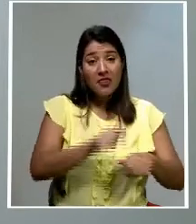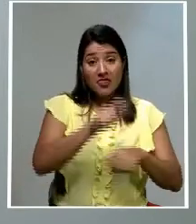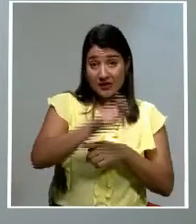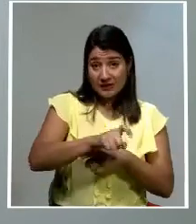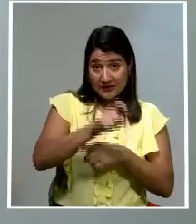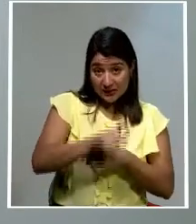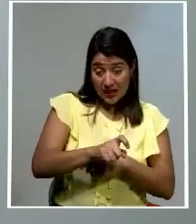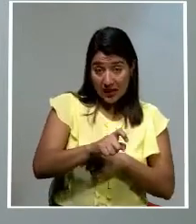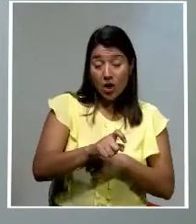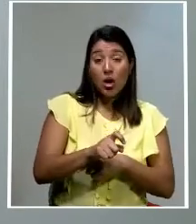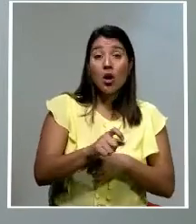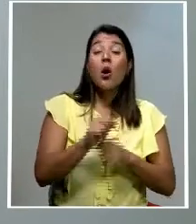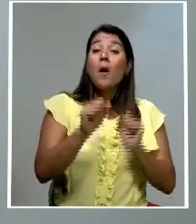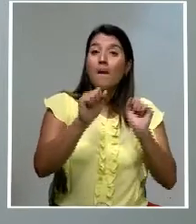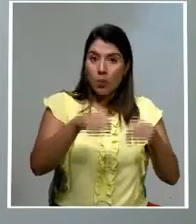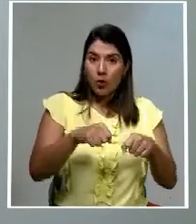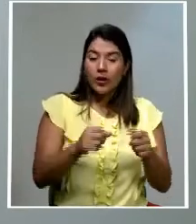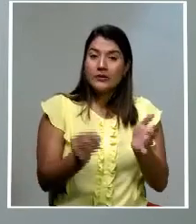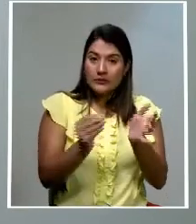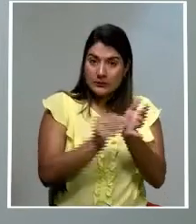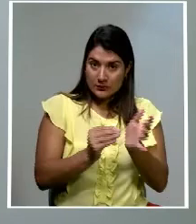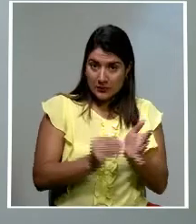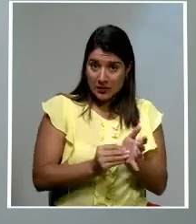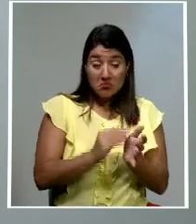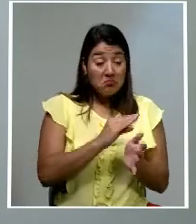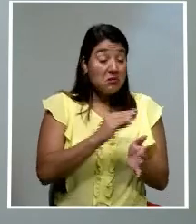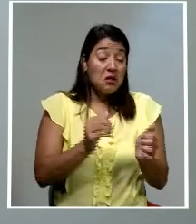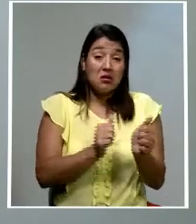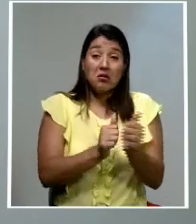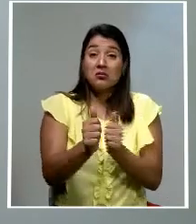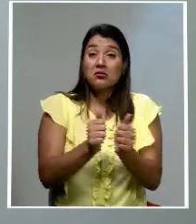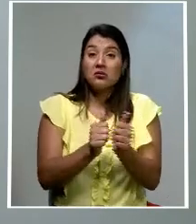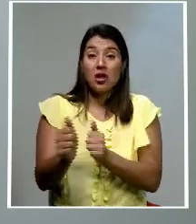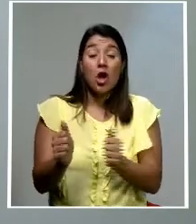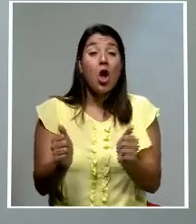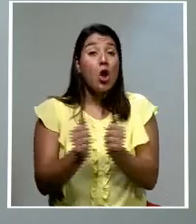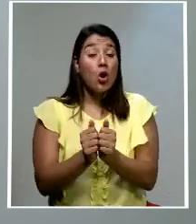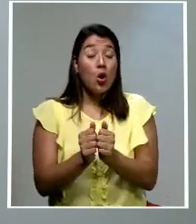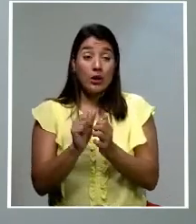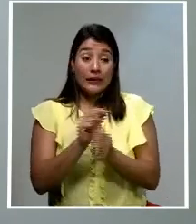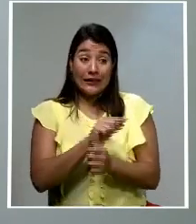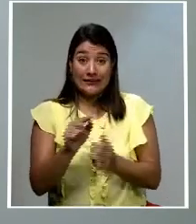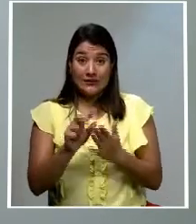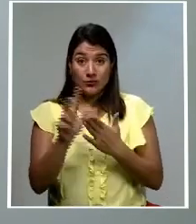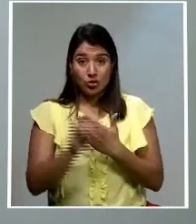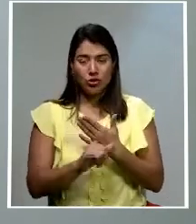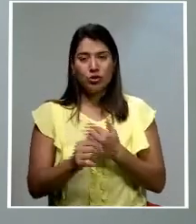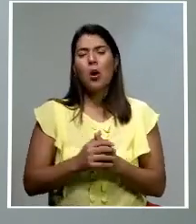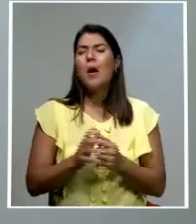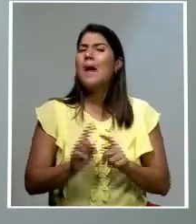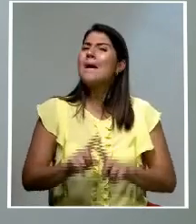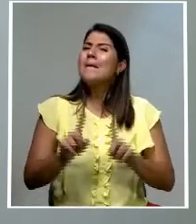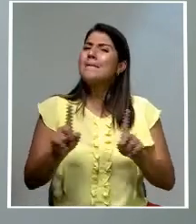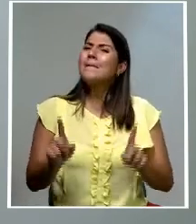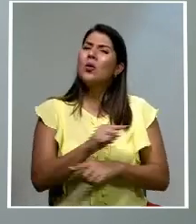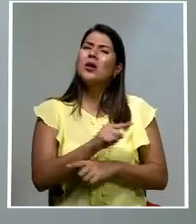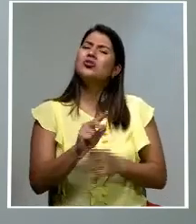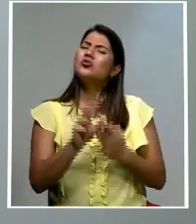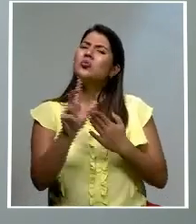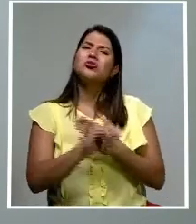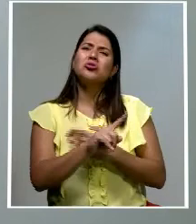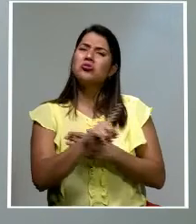necesarios, expresarlos en esa legislación y salir adelante con esos textos. Pero no son textos que tengan